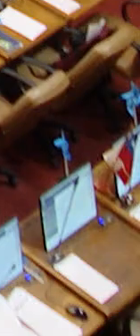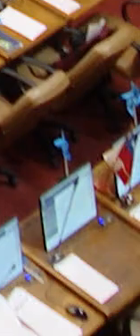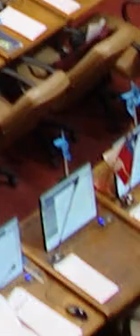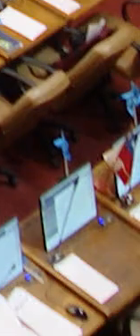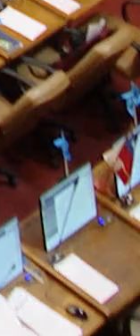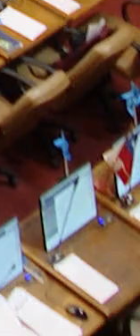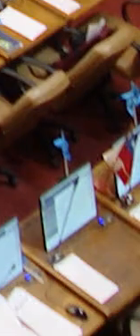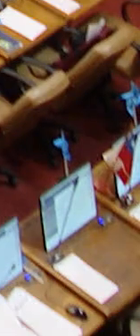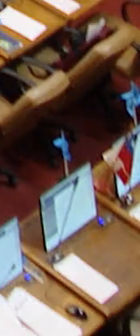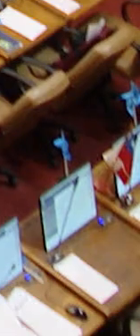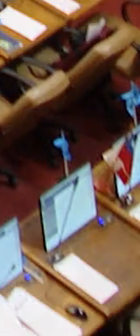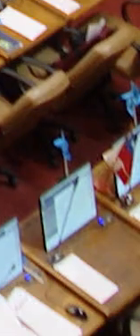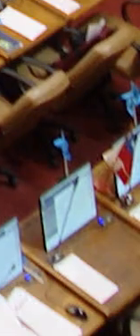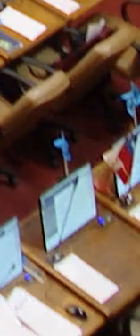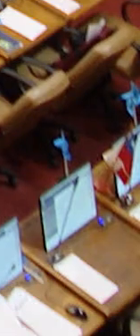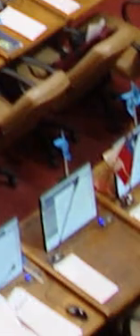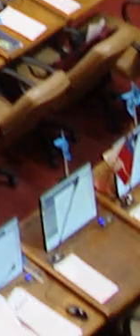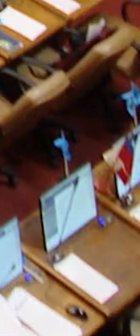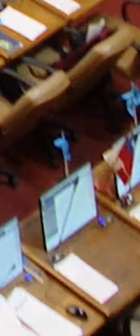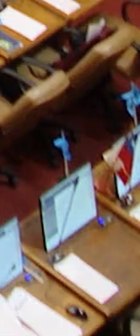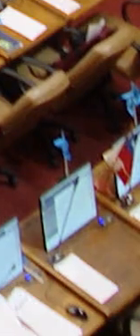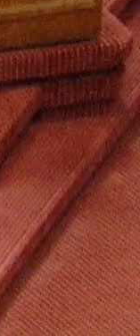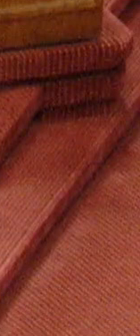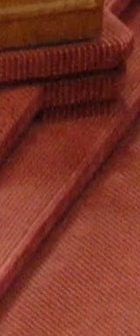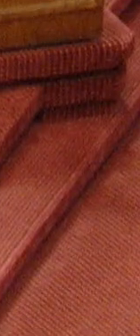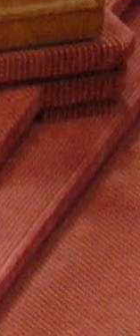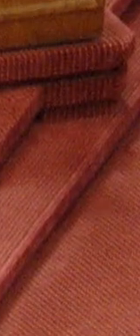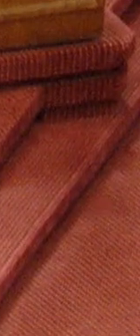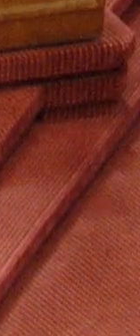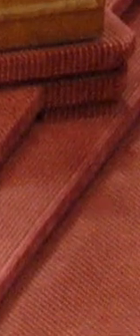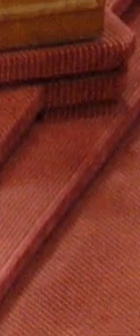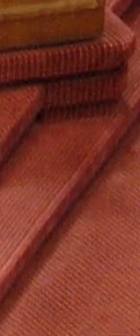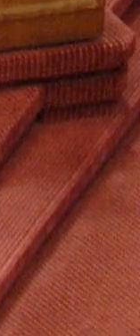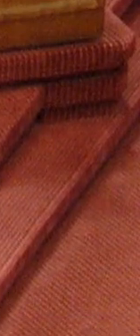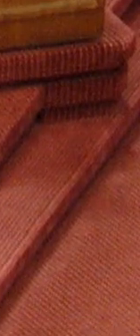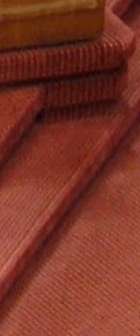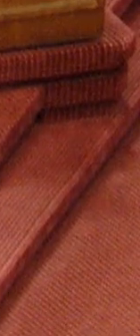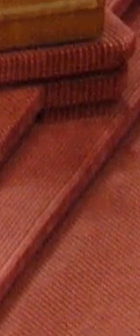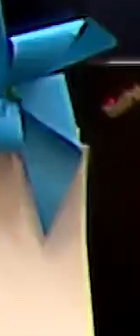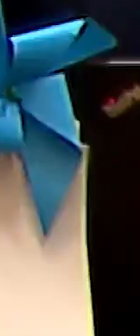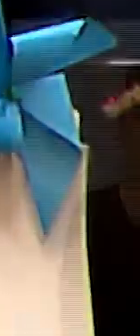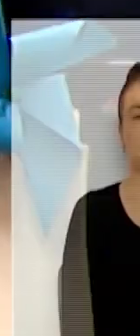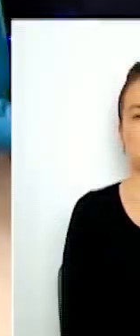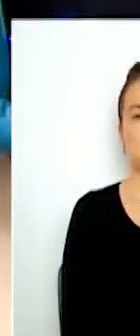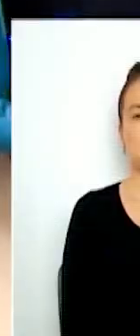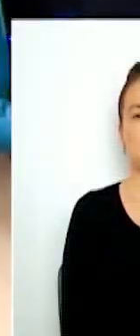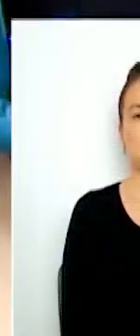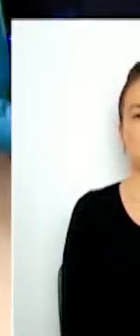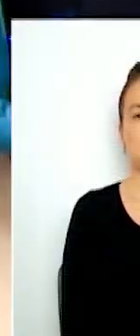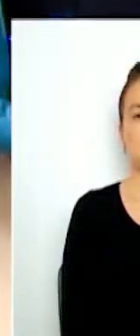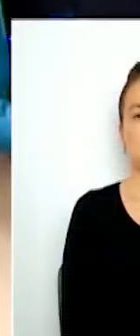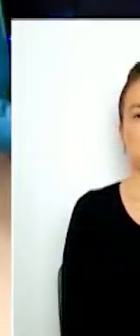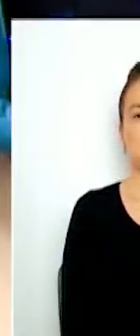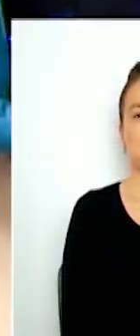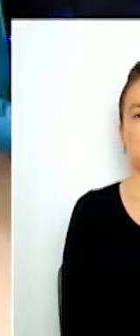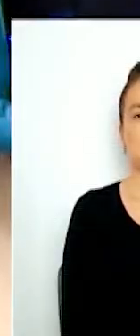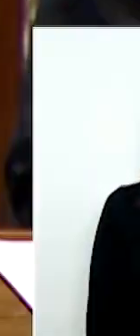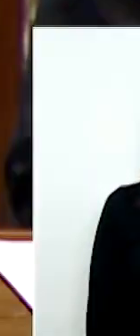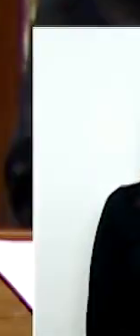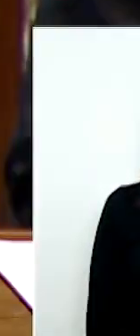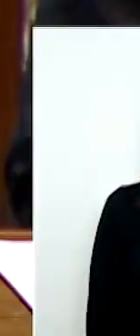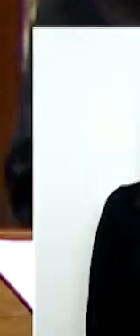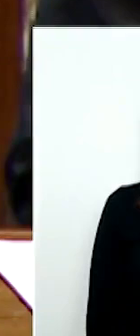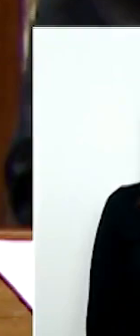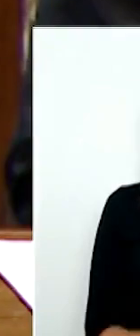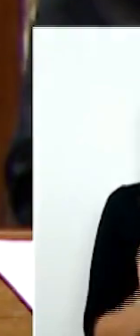por 55 votos a favor 47 en contra y seis abstenciones la sala de la cámara aprobó la solicitud de interpelación a la ministra Carolina Toa